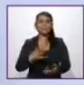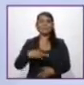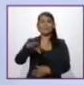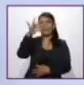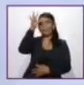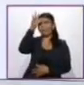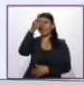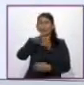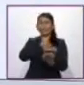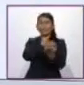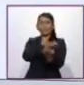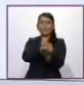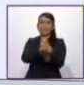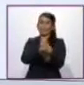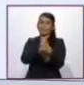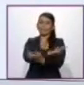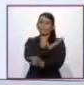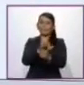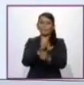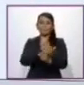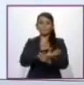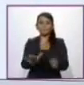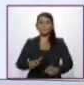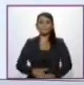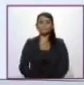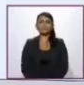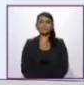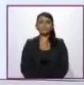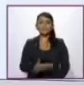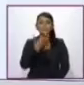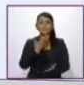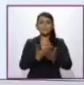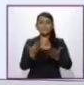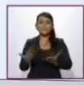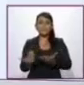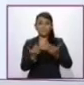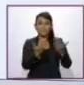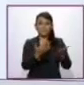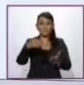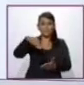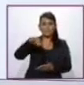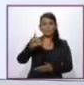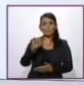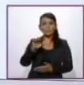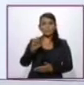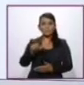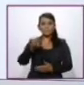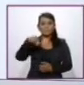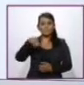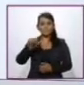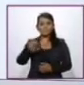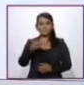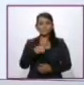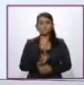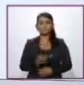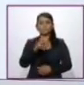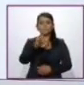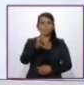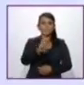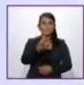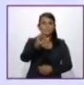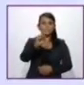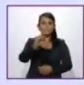engañar. Muchas gracias, candidato. El turno de Miguel Nava Alvarado, de Redes Sociales Progresistas, en su mensaje de cierre.